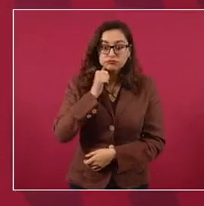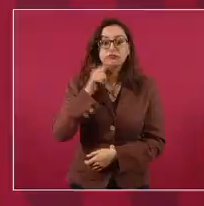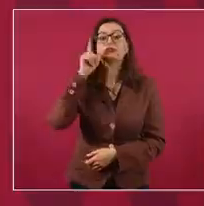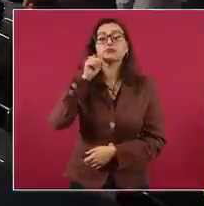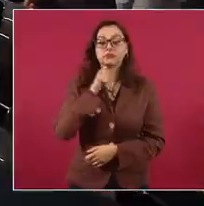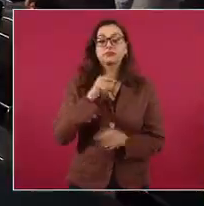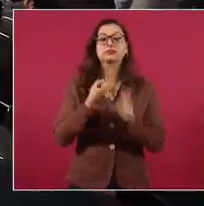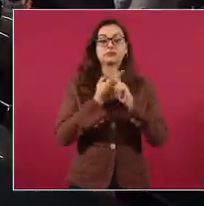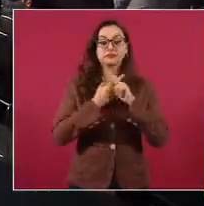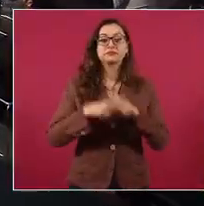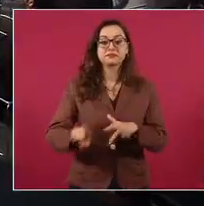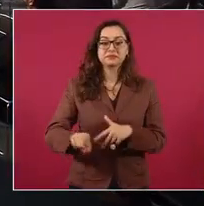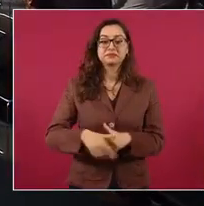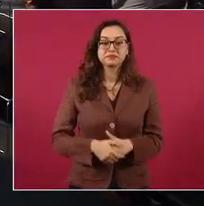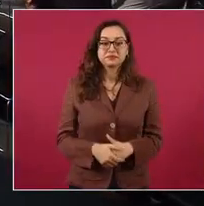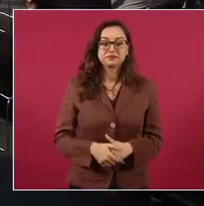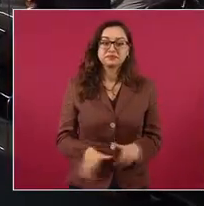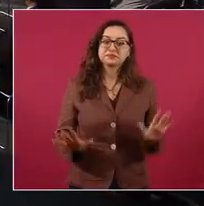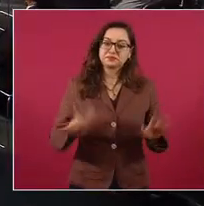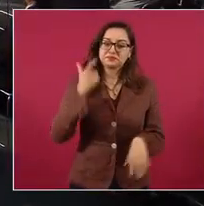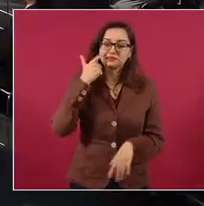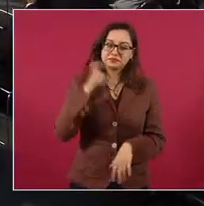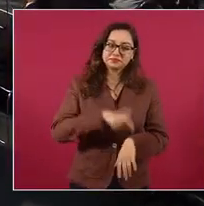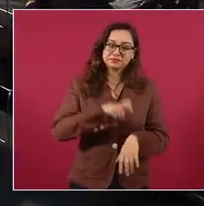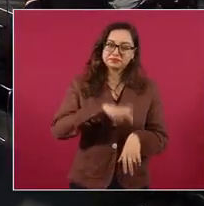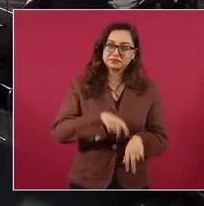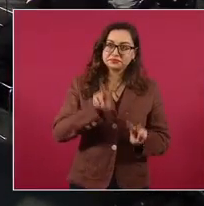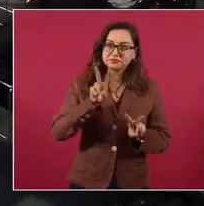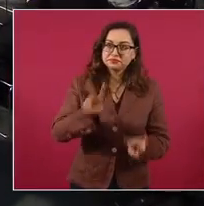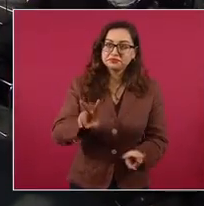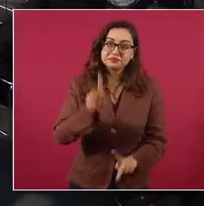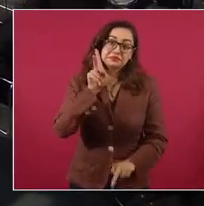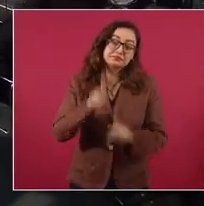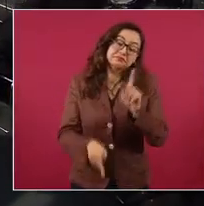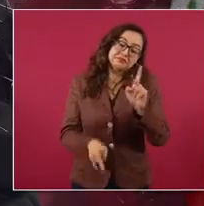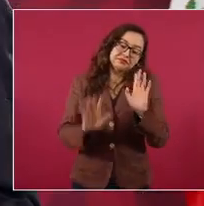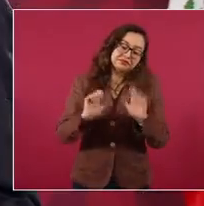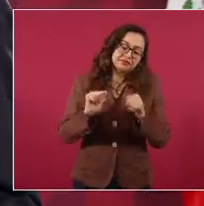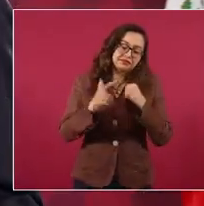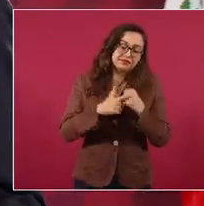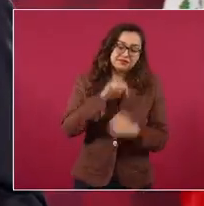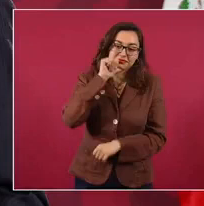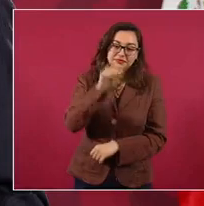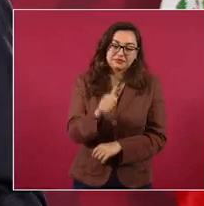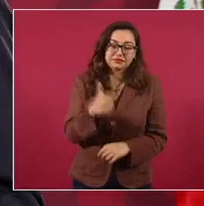mañana empieza, a ver si me da tiempo de ver, aunque sea,